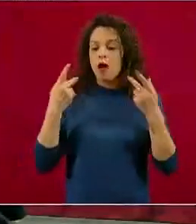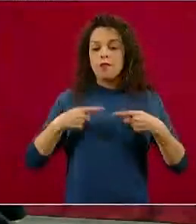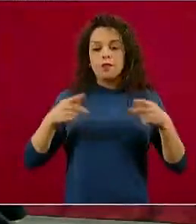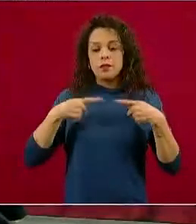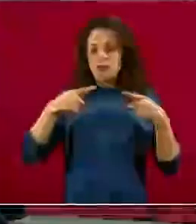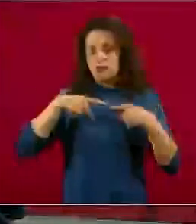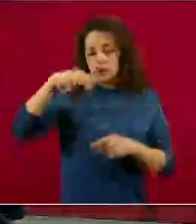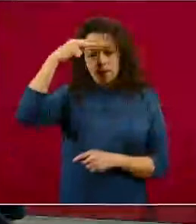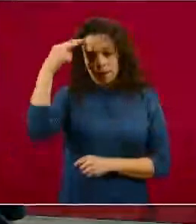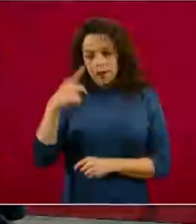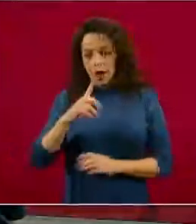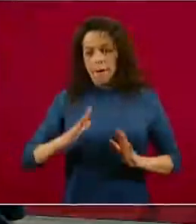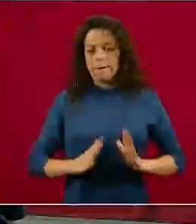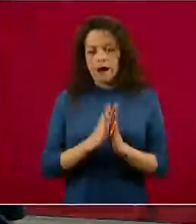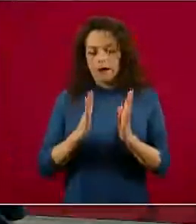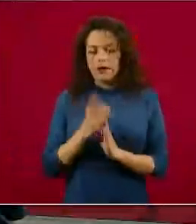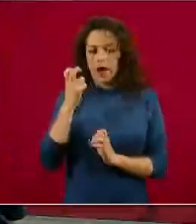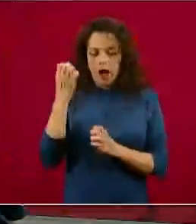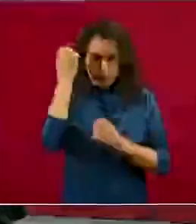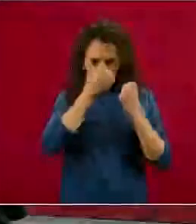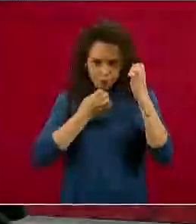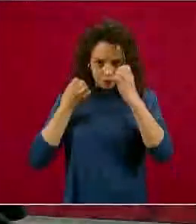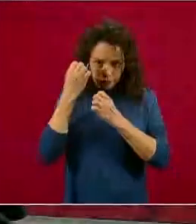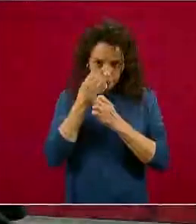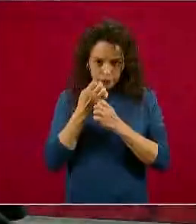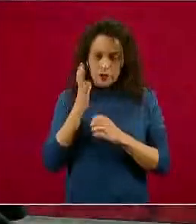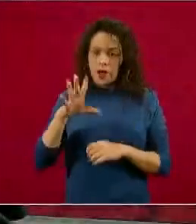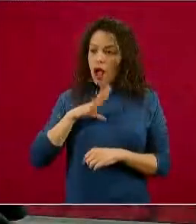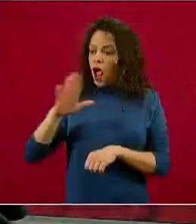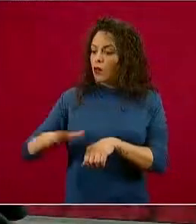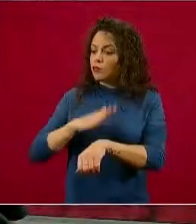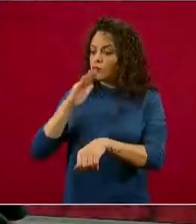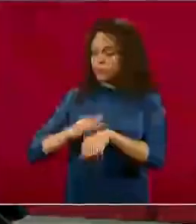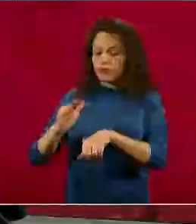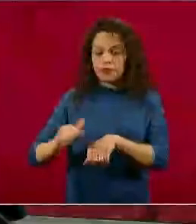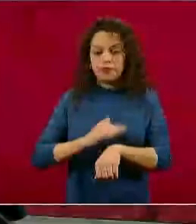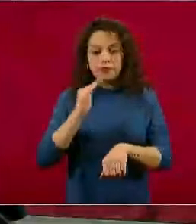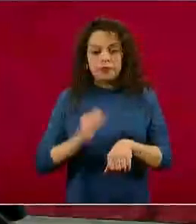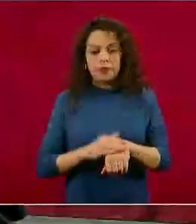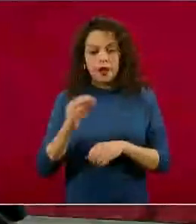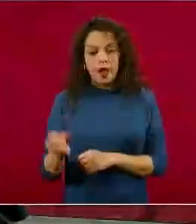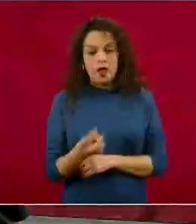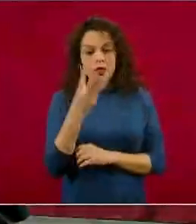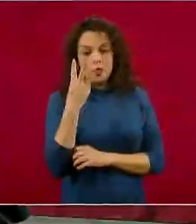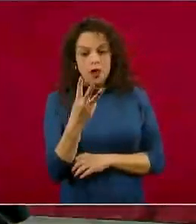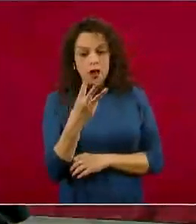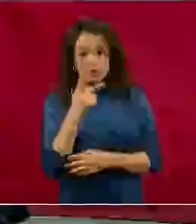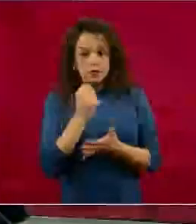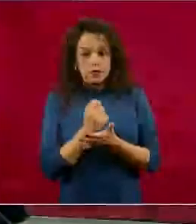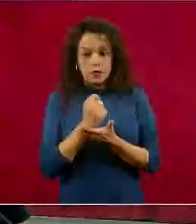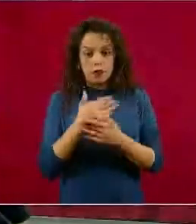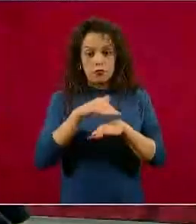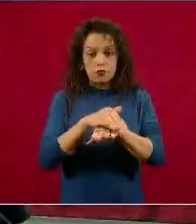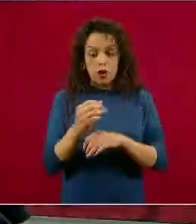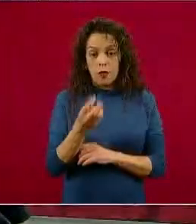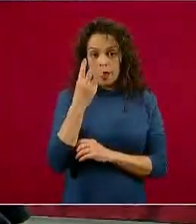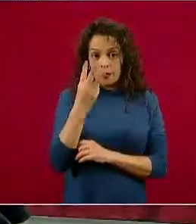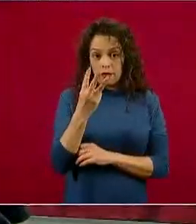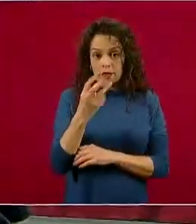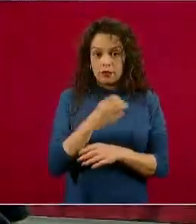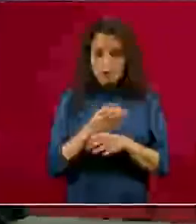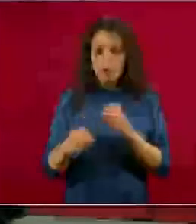estudio. Se evaluaron entonces estos tres tratamientos sobre estos tres blancos